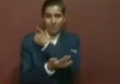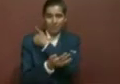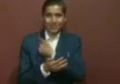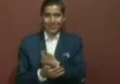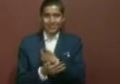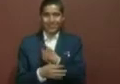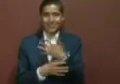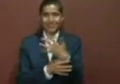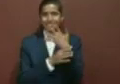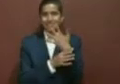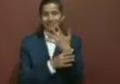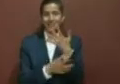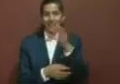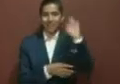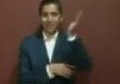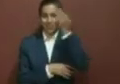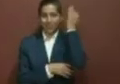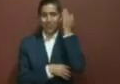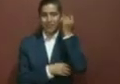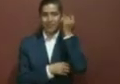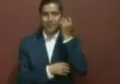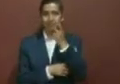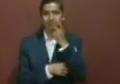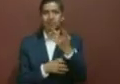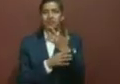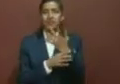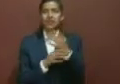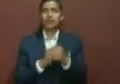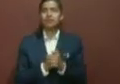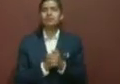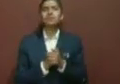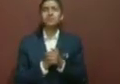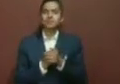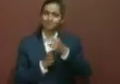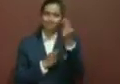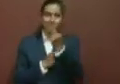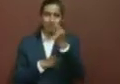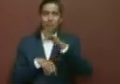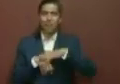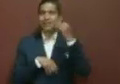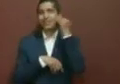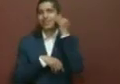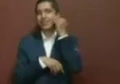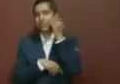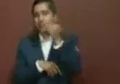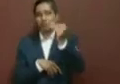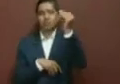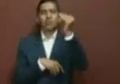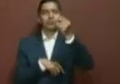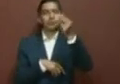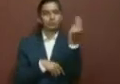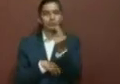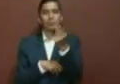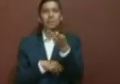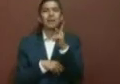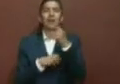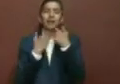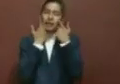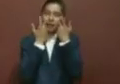presidente de la República va a requerir más tiempo. Pero queremos